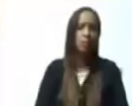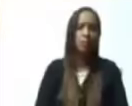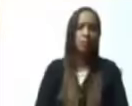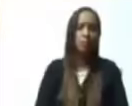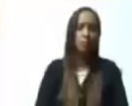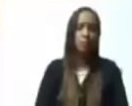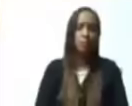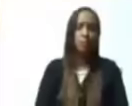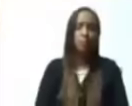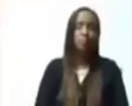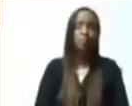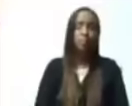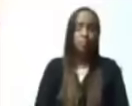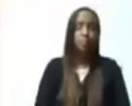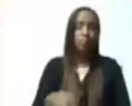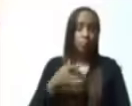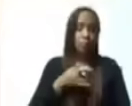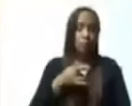el